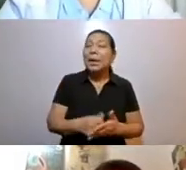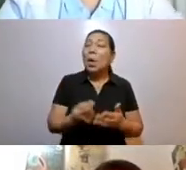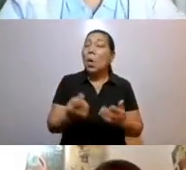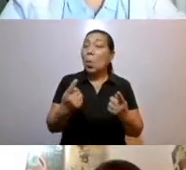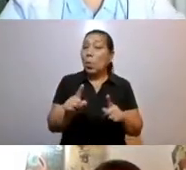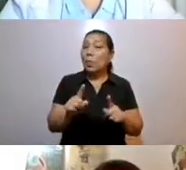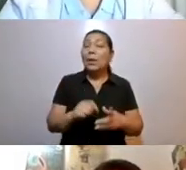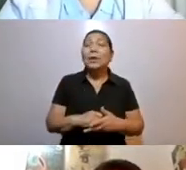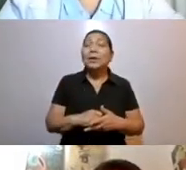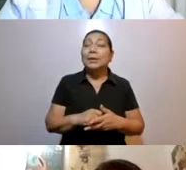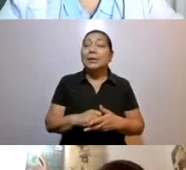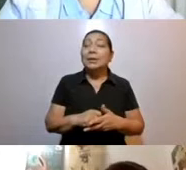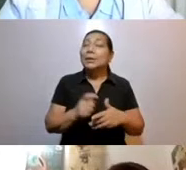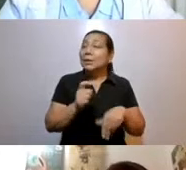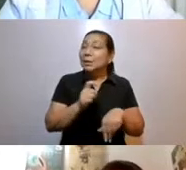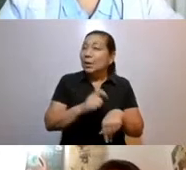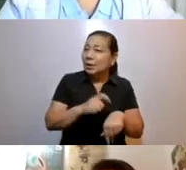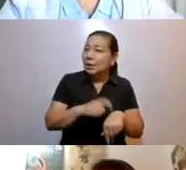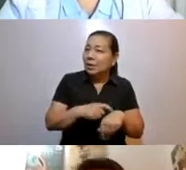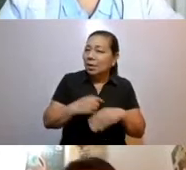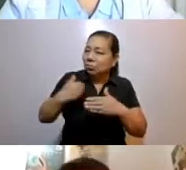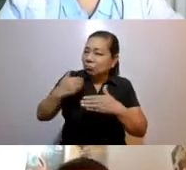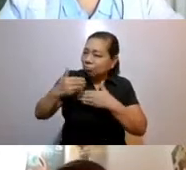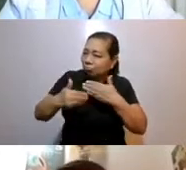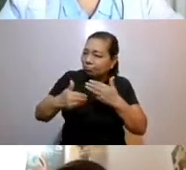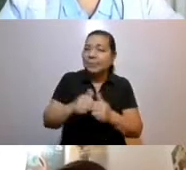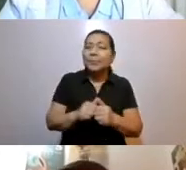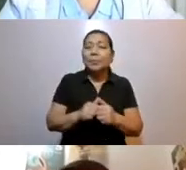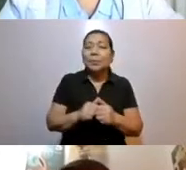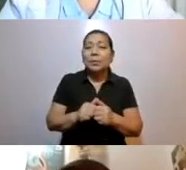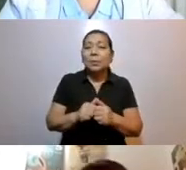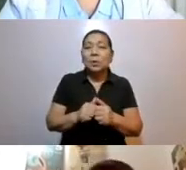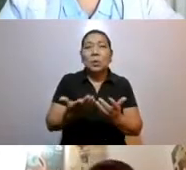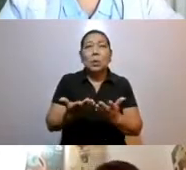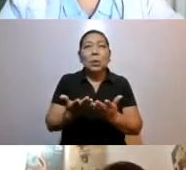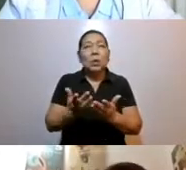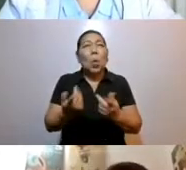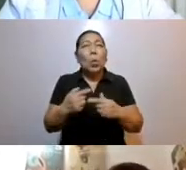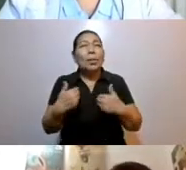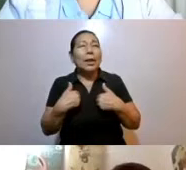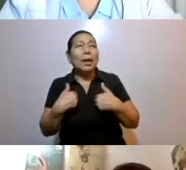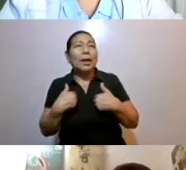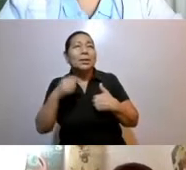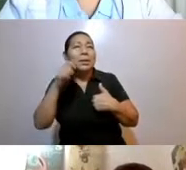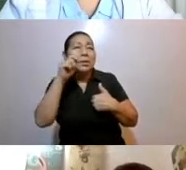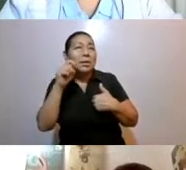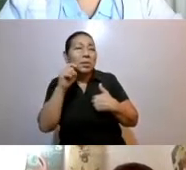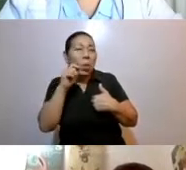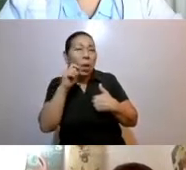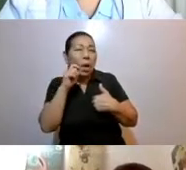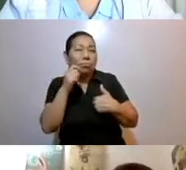durante el tiempo que transcurre durante una actividad sexual, digamos, va a